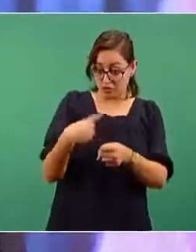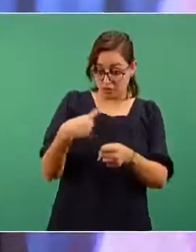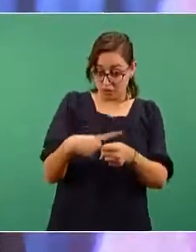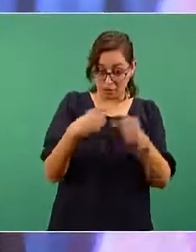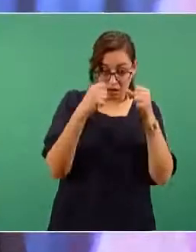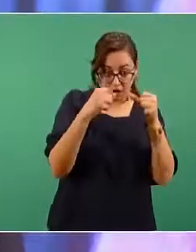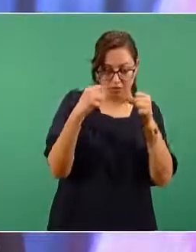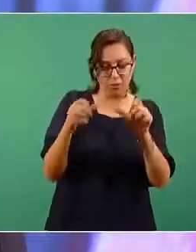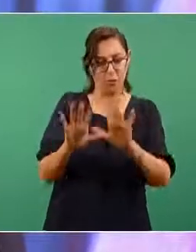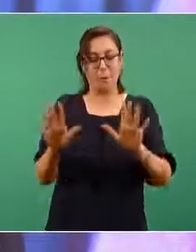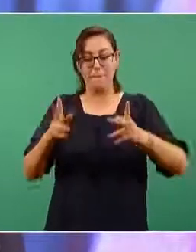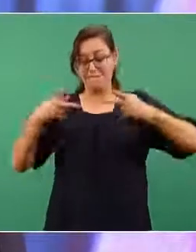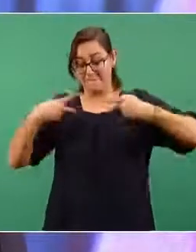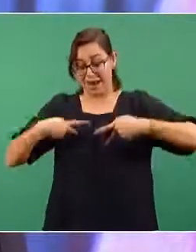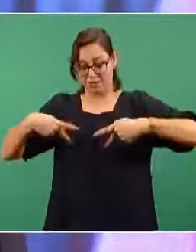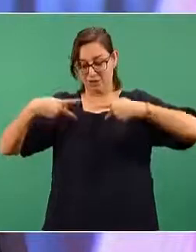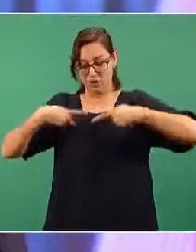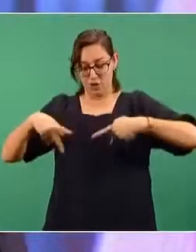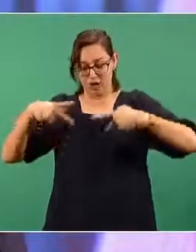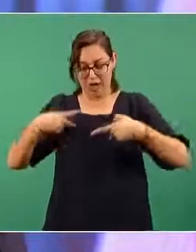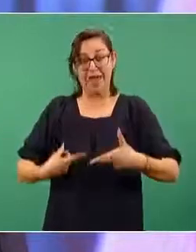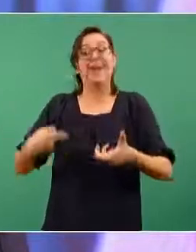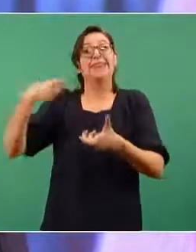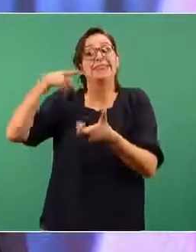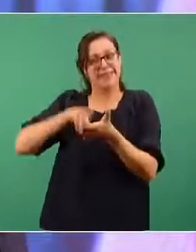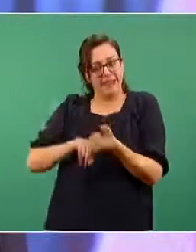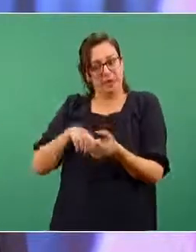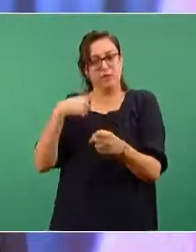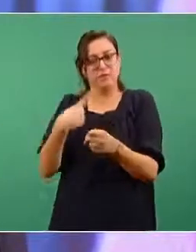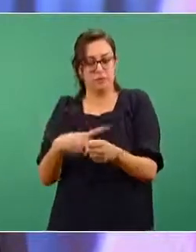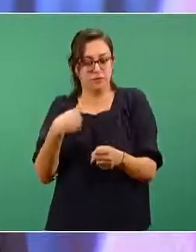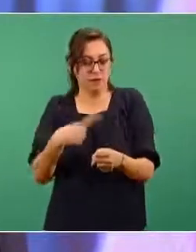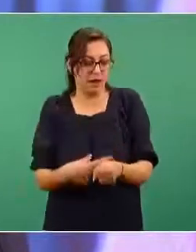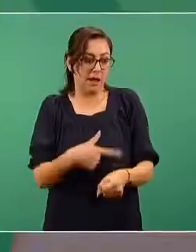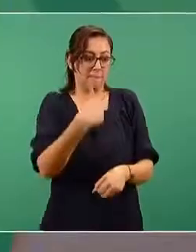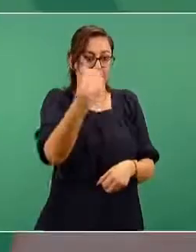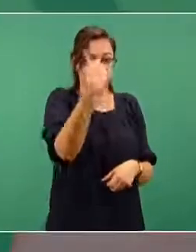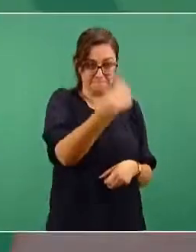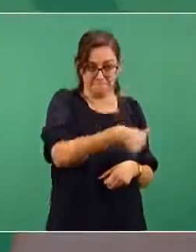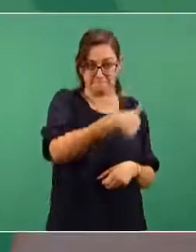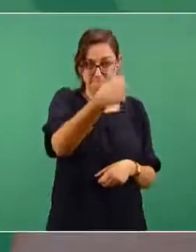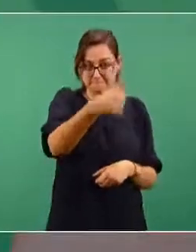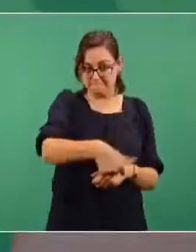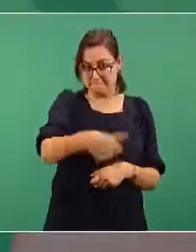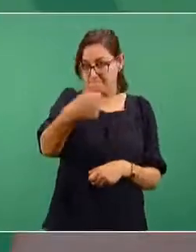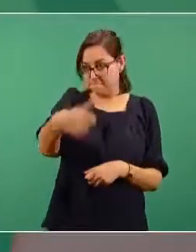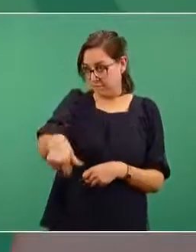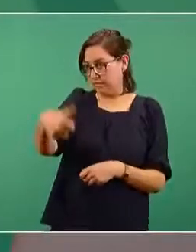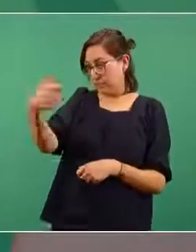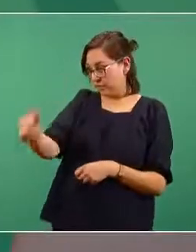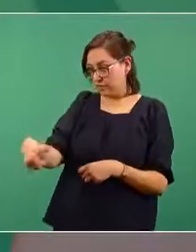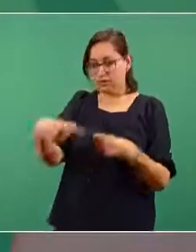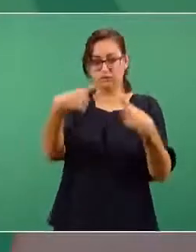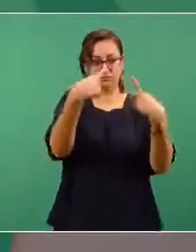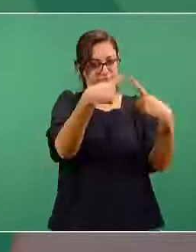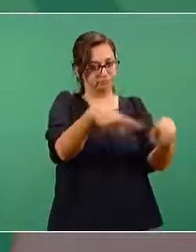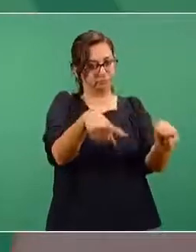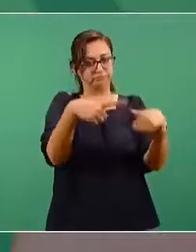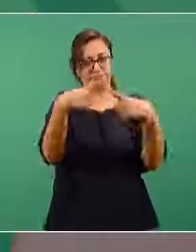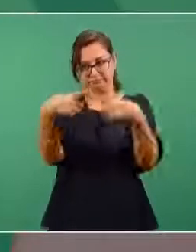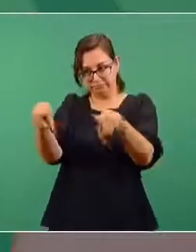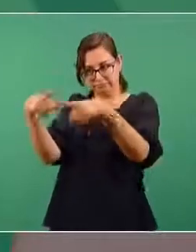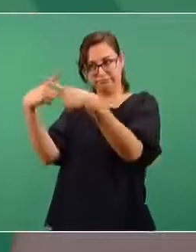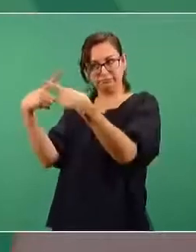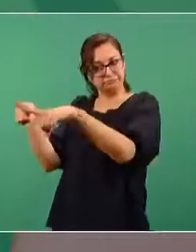y cada una de estas personas que desafortunadamente han presentado un cuadro clínico de